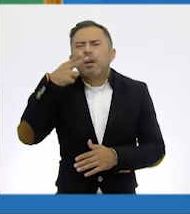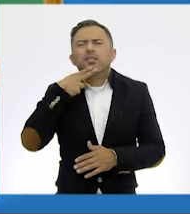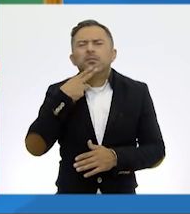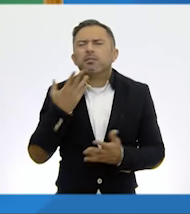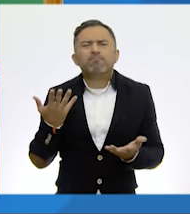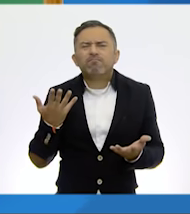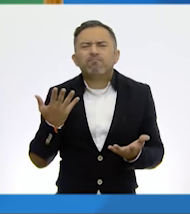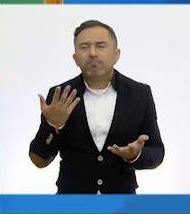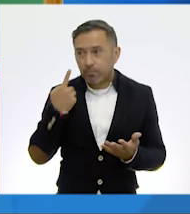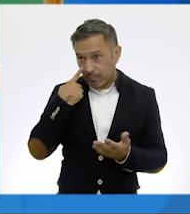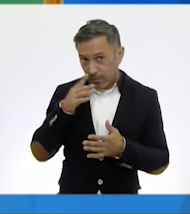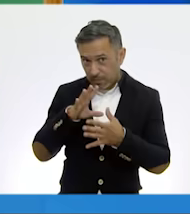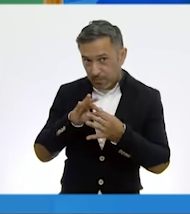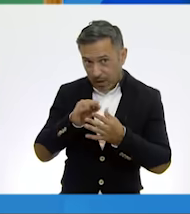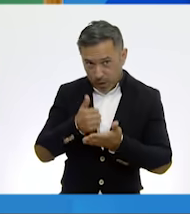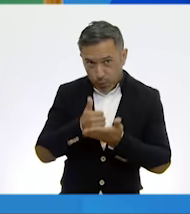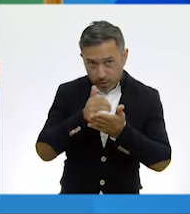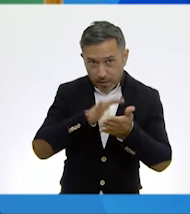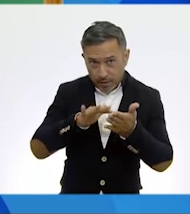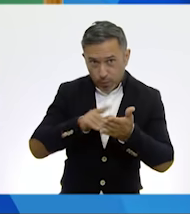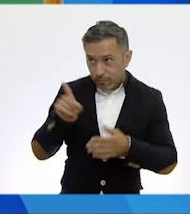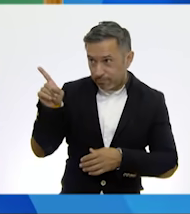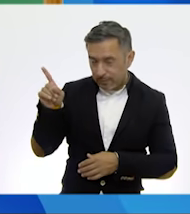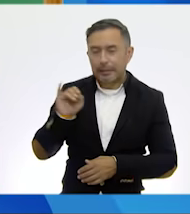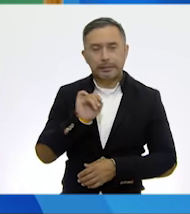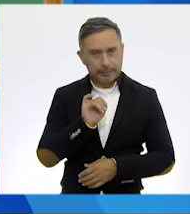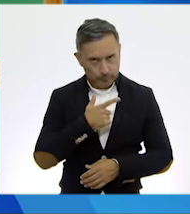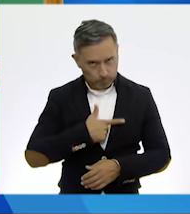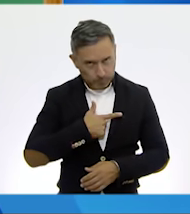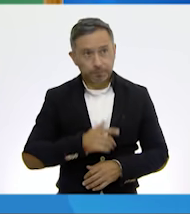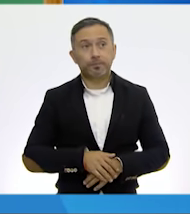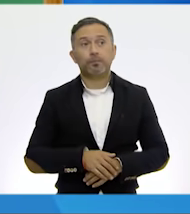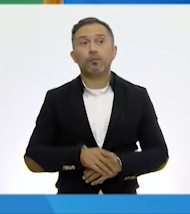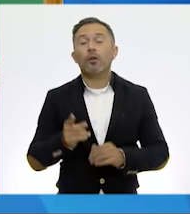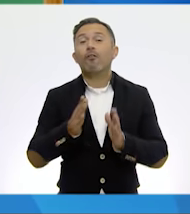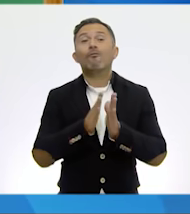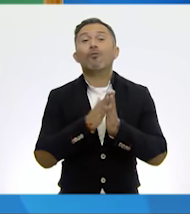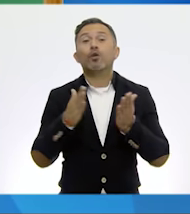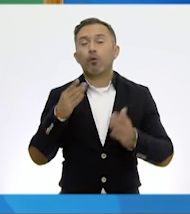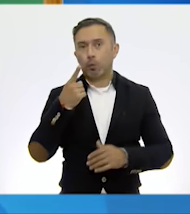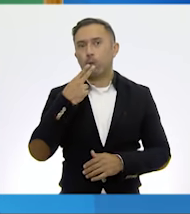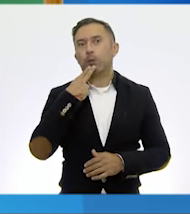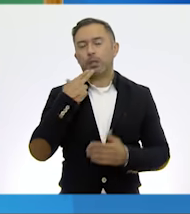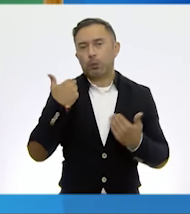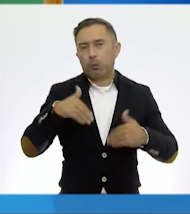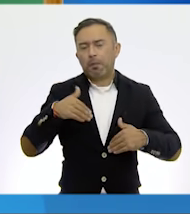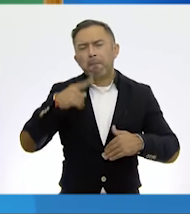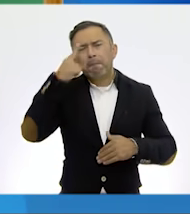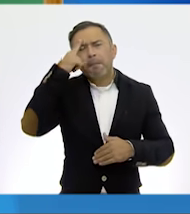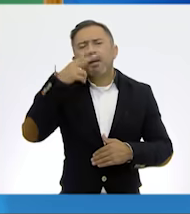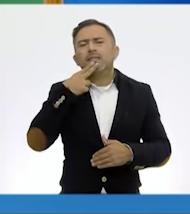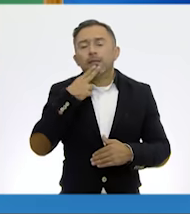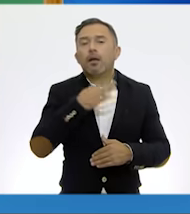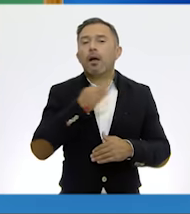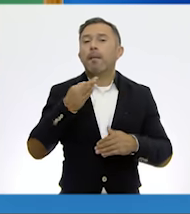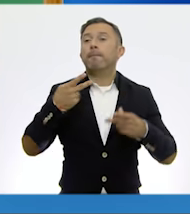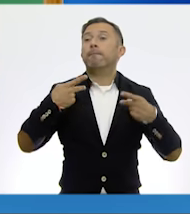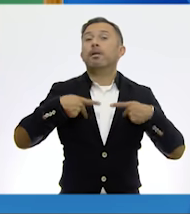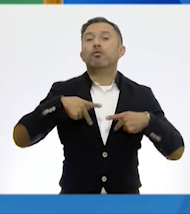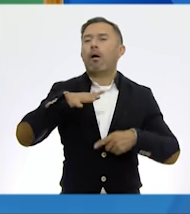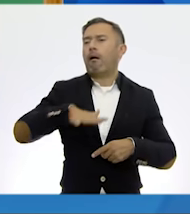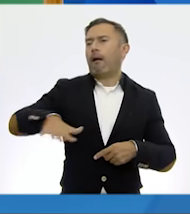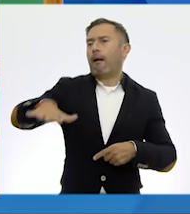que sí. Los folletos son de utilidad para hacer llegar información importante al público en general.